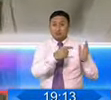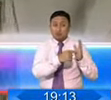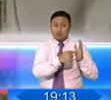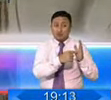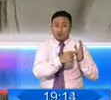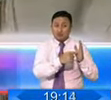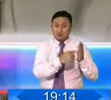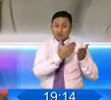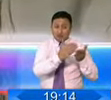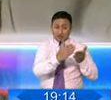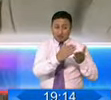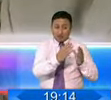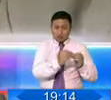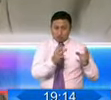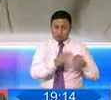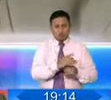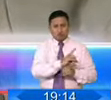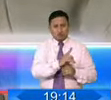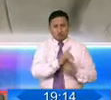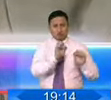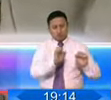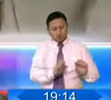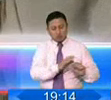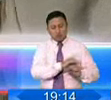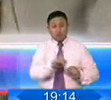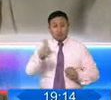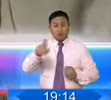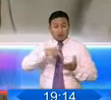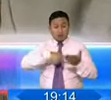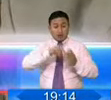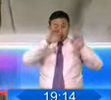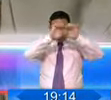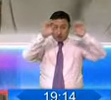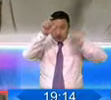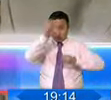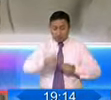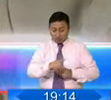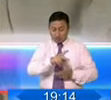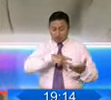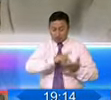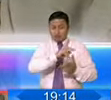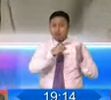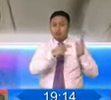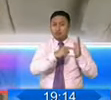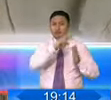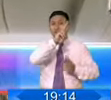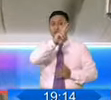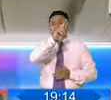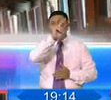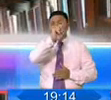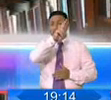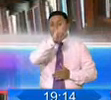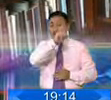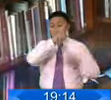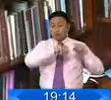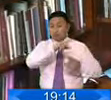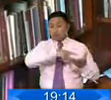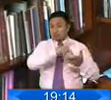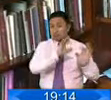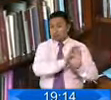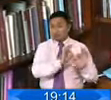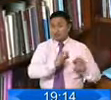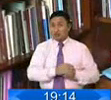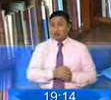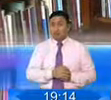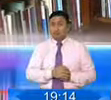a los empresarios y que les cobre lo que tiene que cobrar a los empresarios en materia de impuestos a la renta que no han pagado. Dávila rechaza que